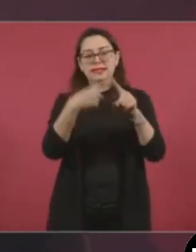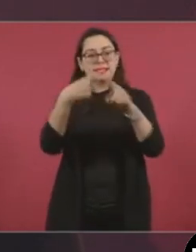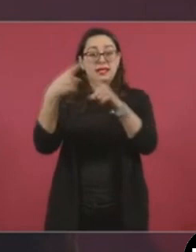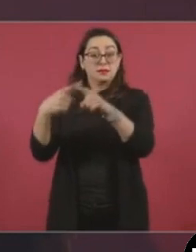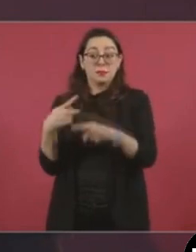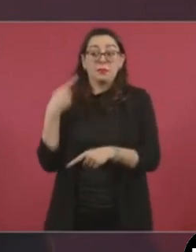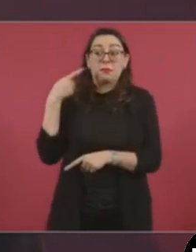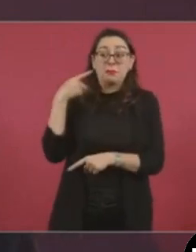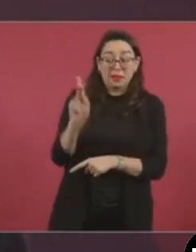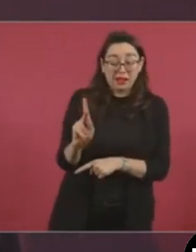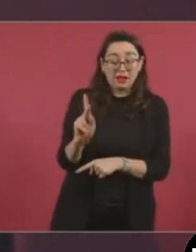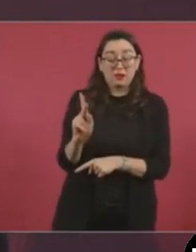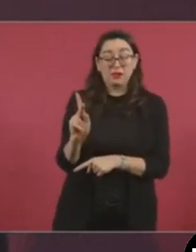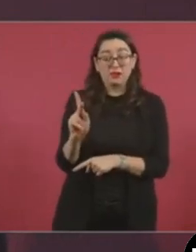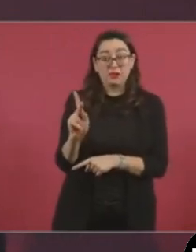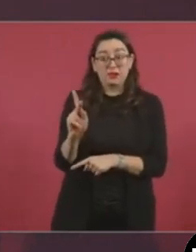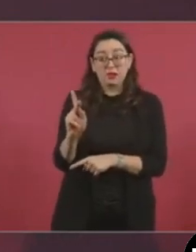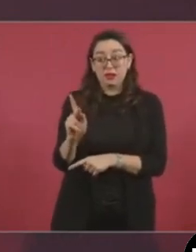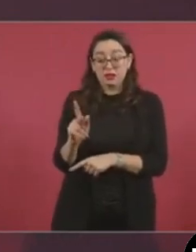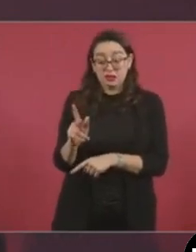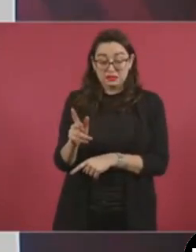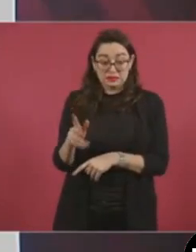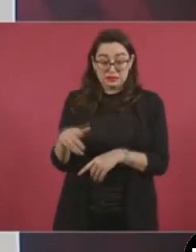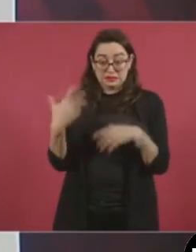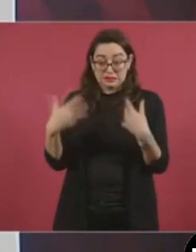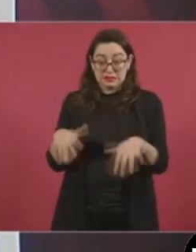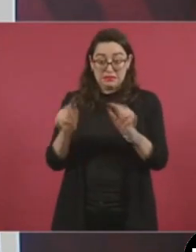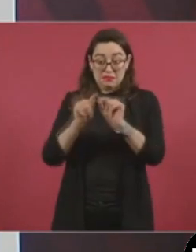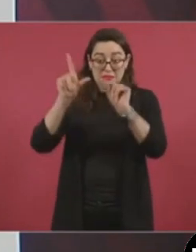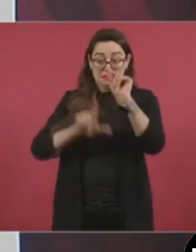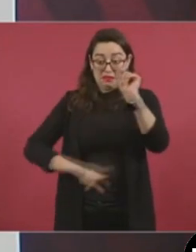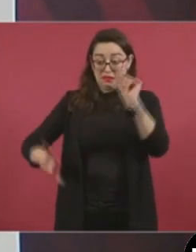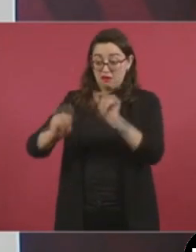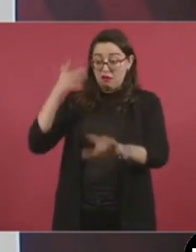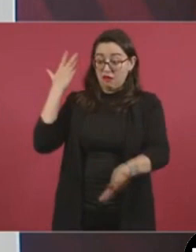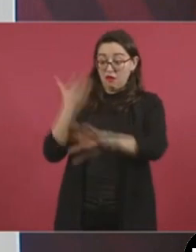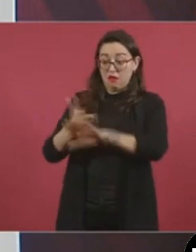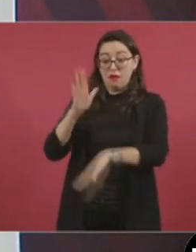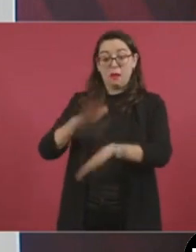pero este es un asunto de Estado.